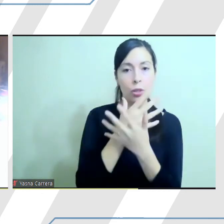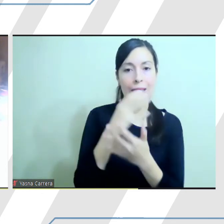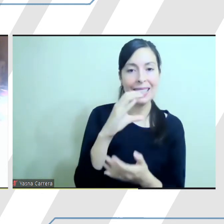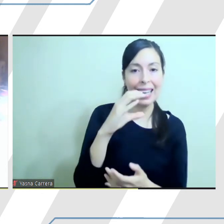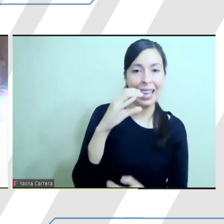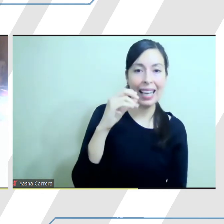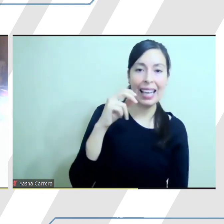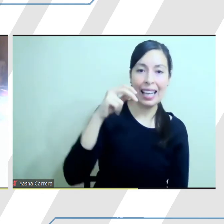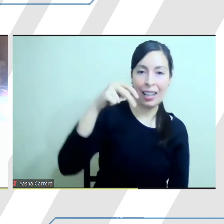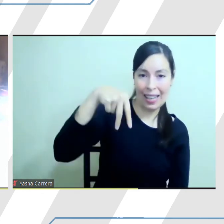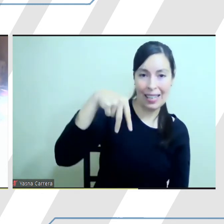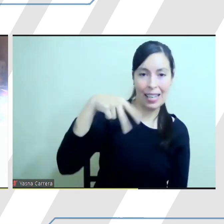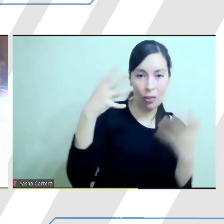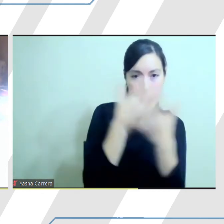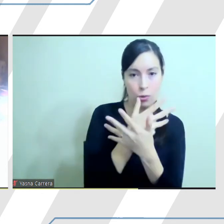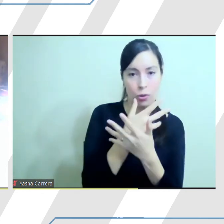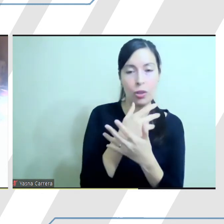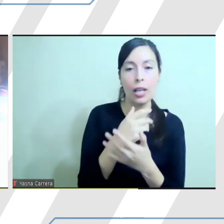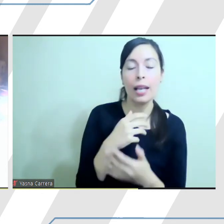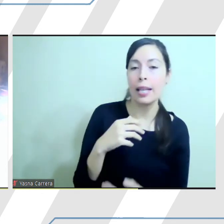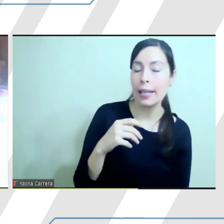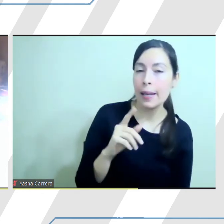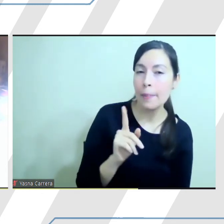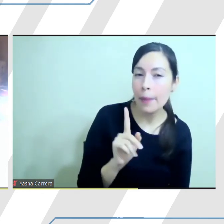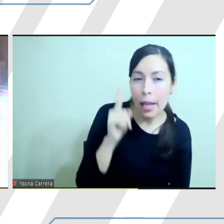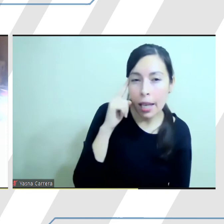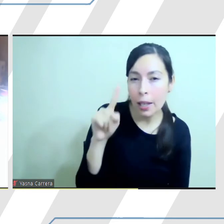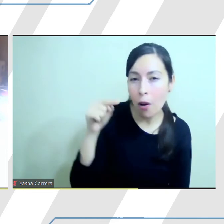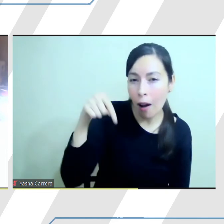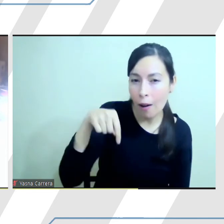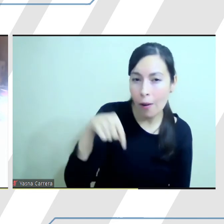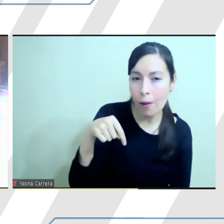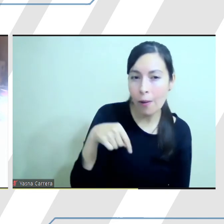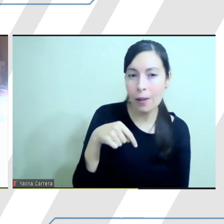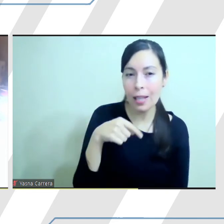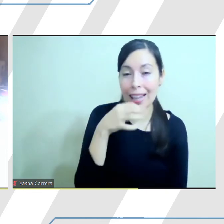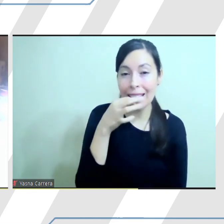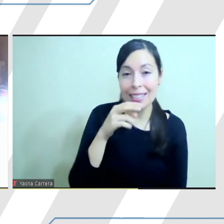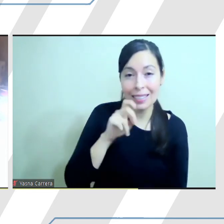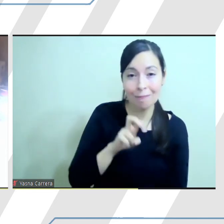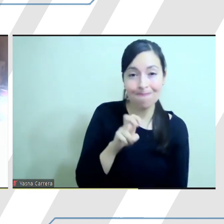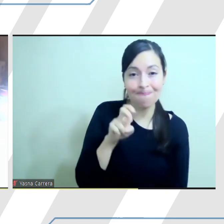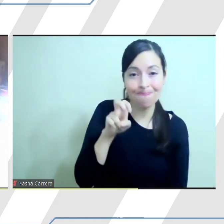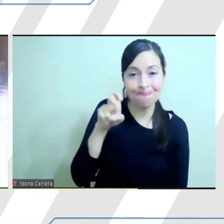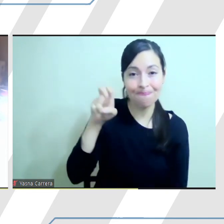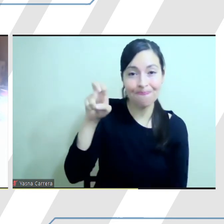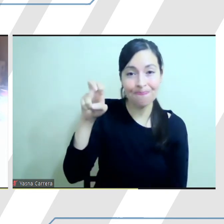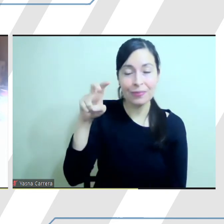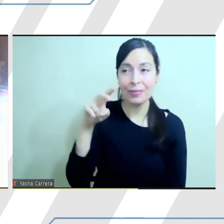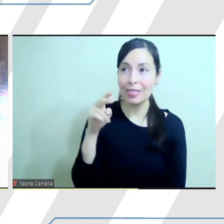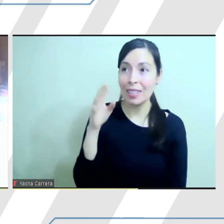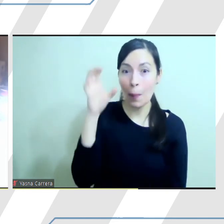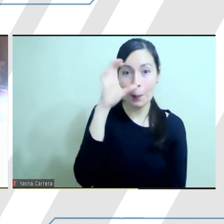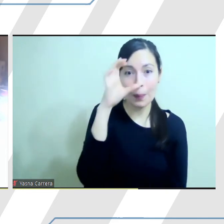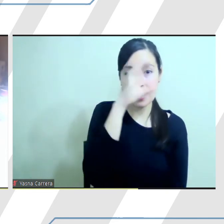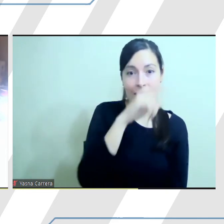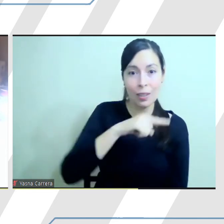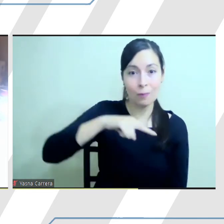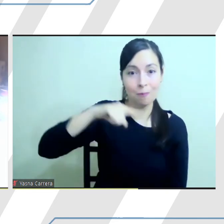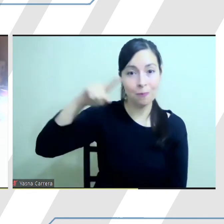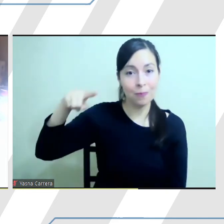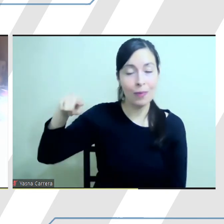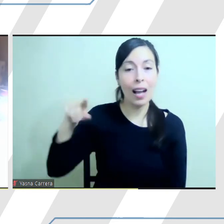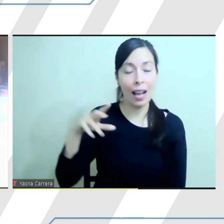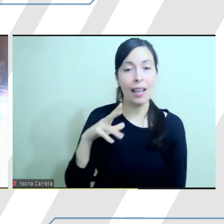Montezuma. Pero actualmente están haciendo trekking y visita guiada hacia las ruinas, las ex ruinas